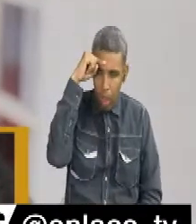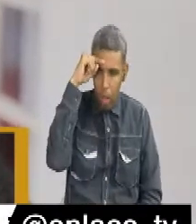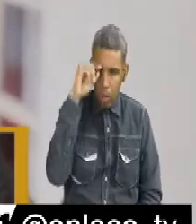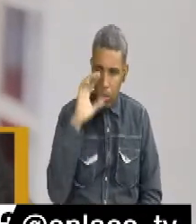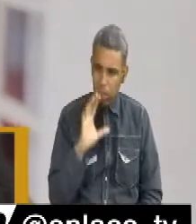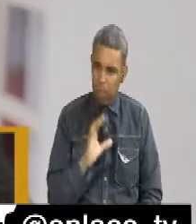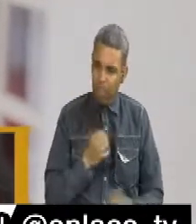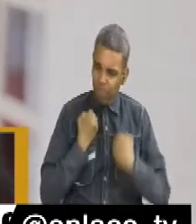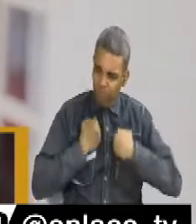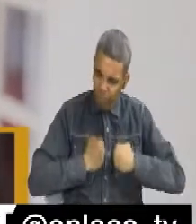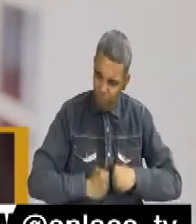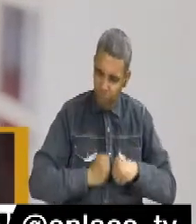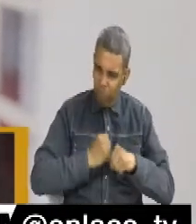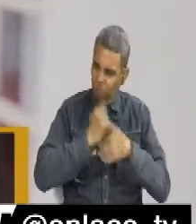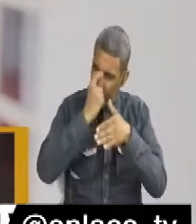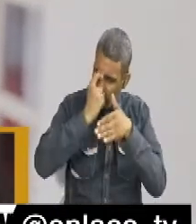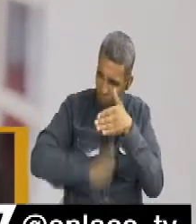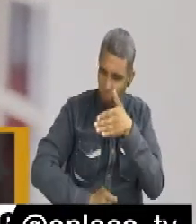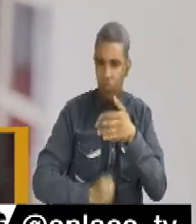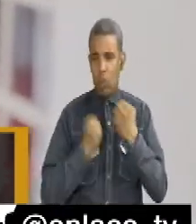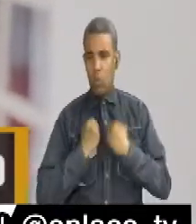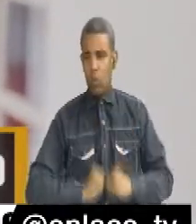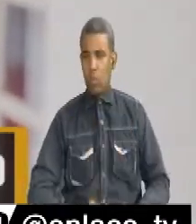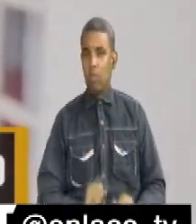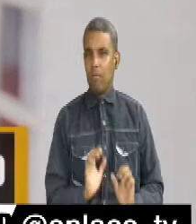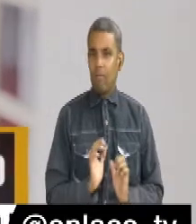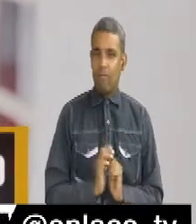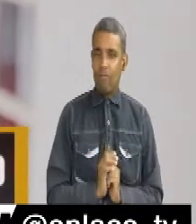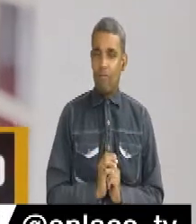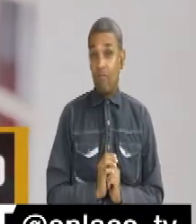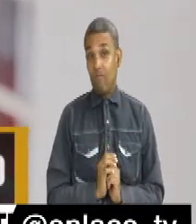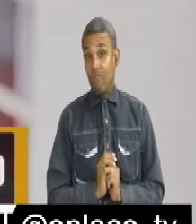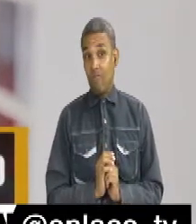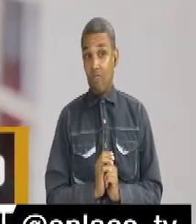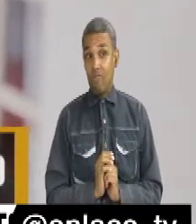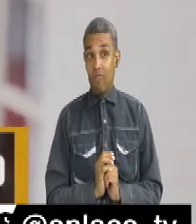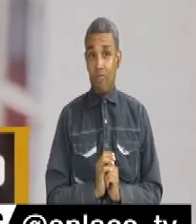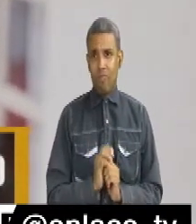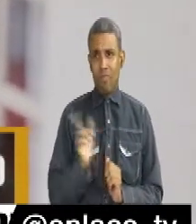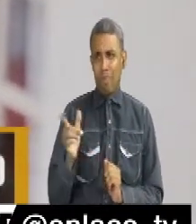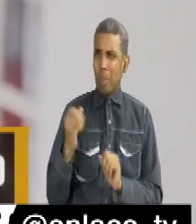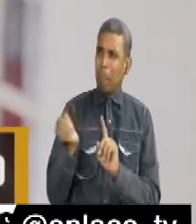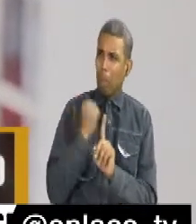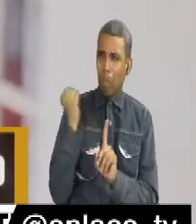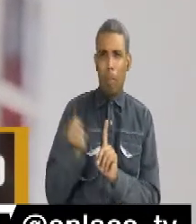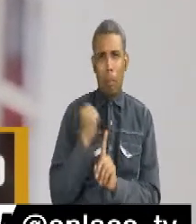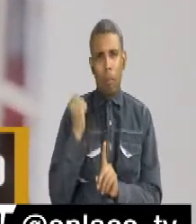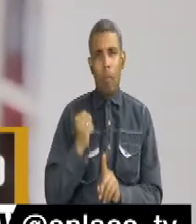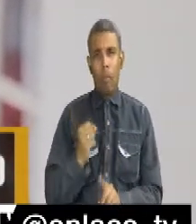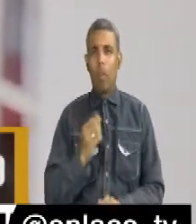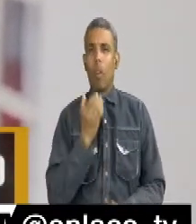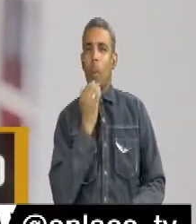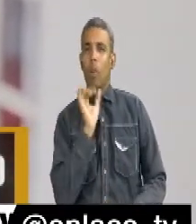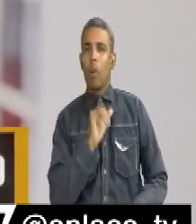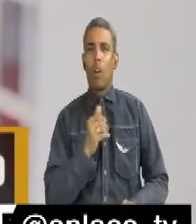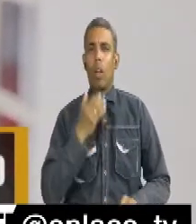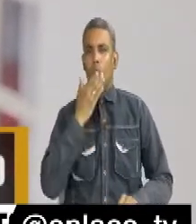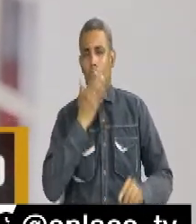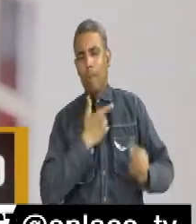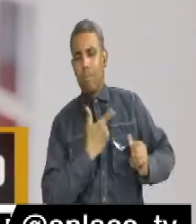de salir adelante y sí, le diría que no tomen el pelo, porque la verdad llevo ya 1 año y 8 meses